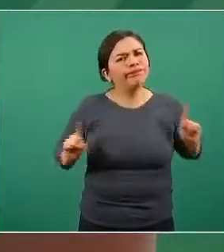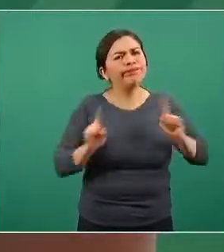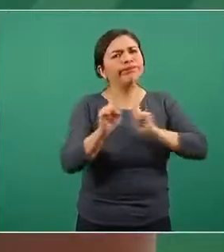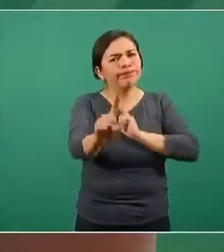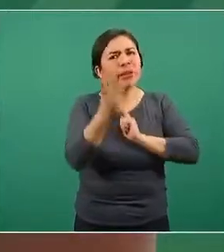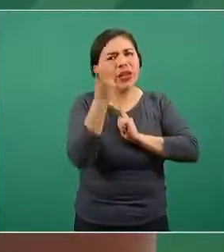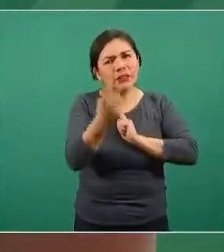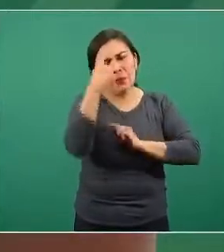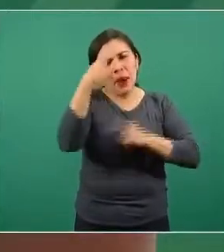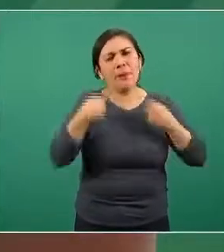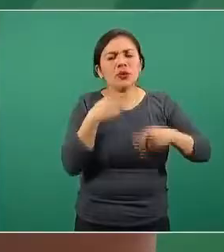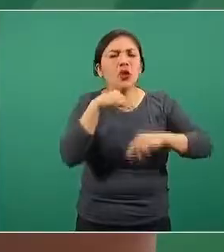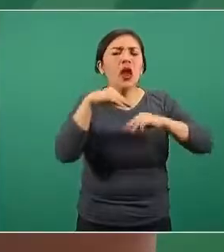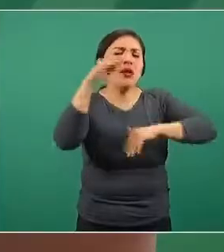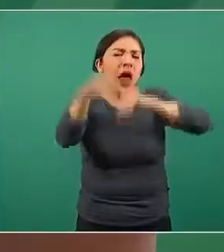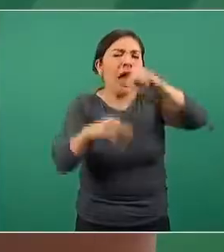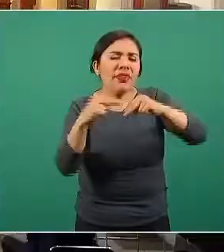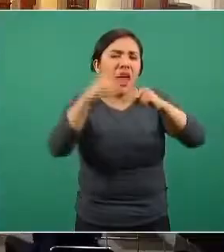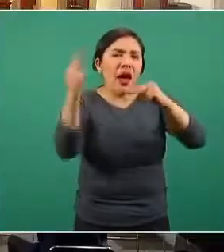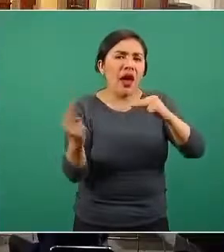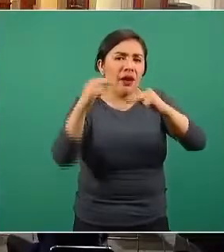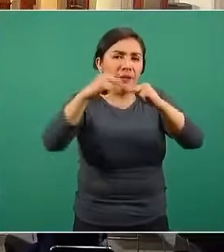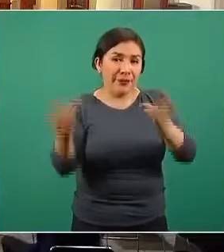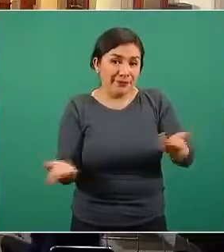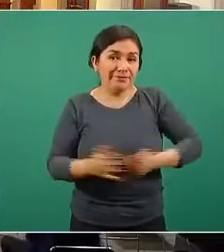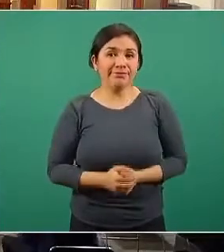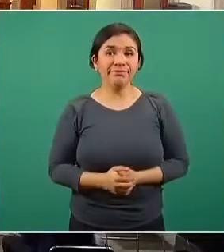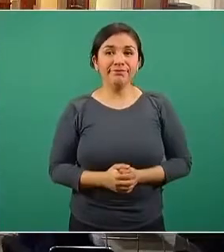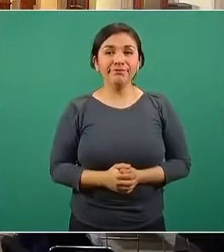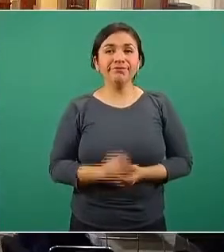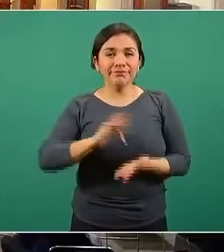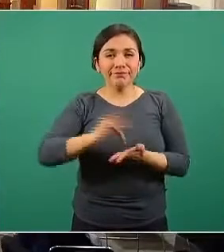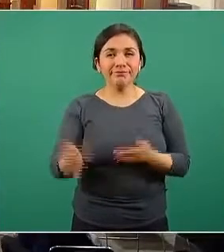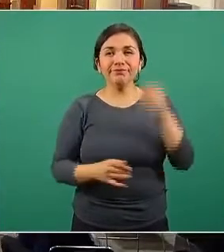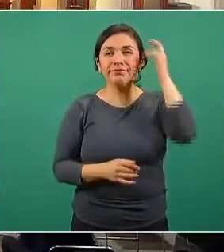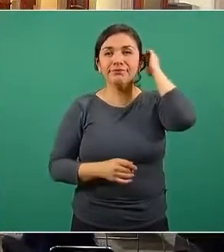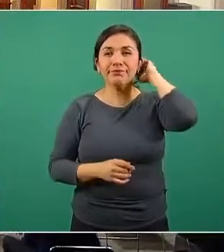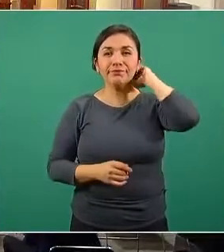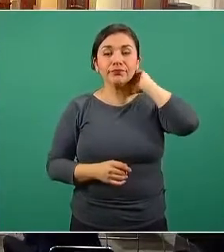que se encuentran nadando. De nada.